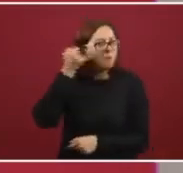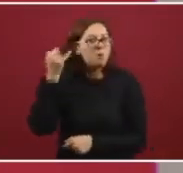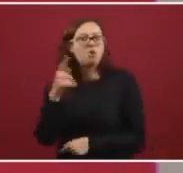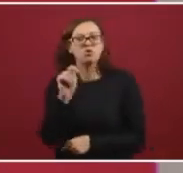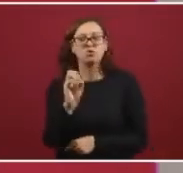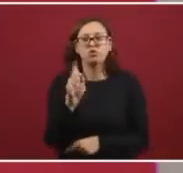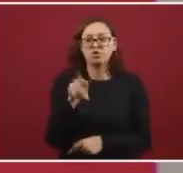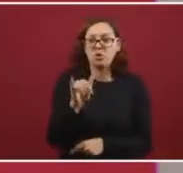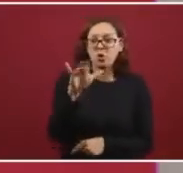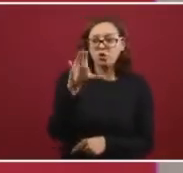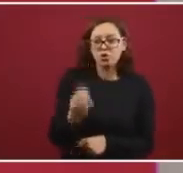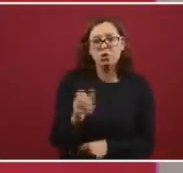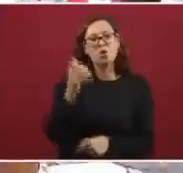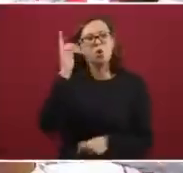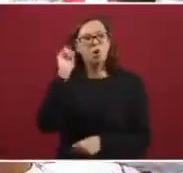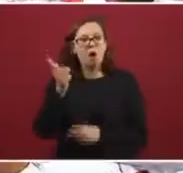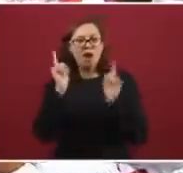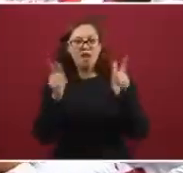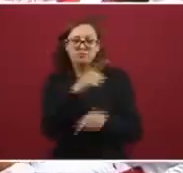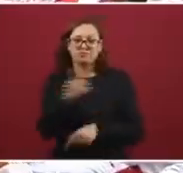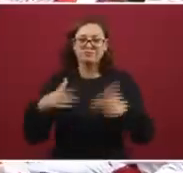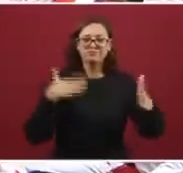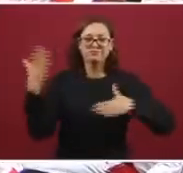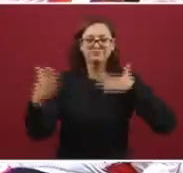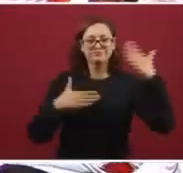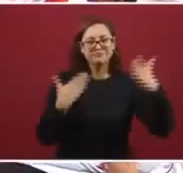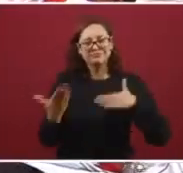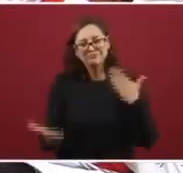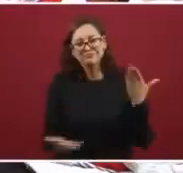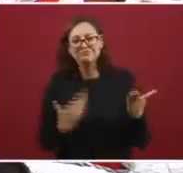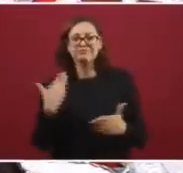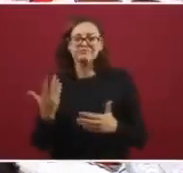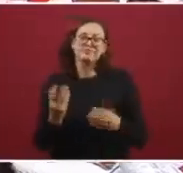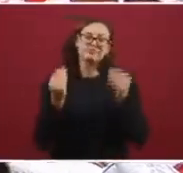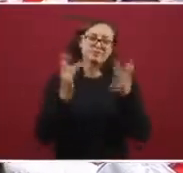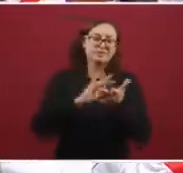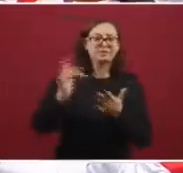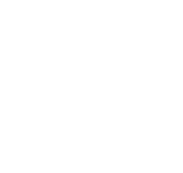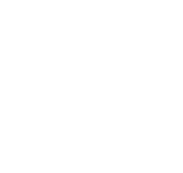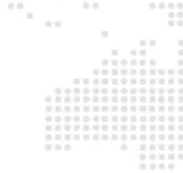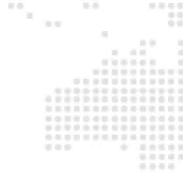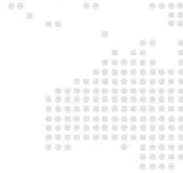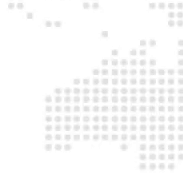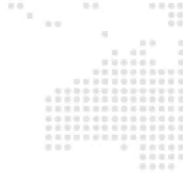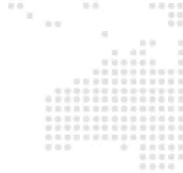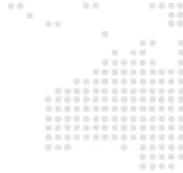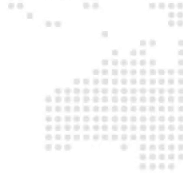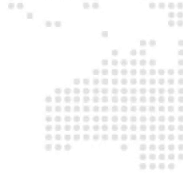diviertan compitiendo por nuestro país. Con información de Verónica Torres Lizama, Notimex.